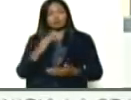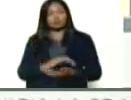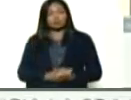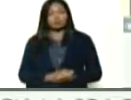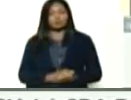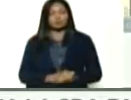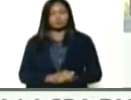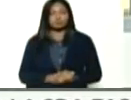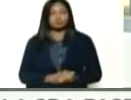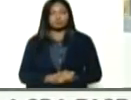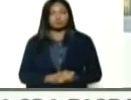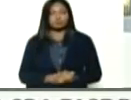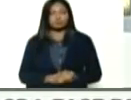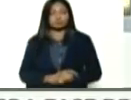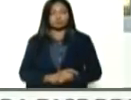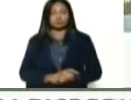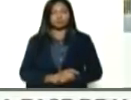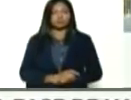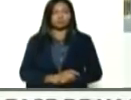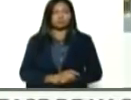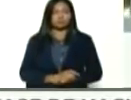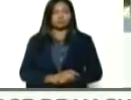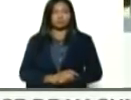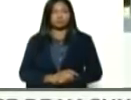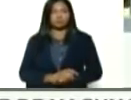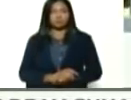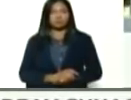se convierte en creador